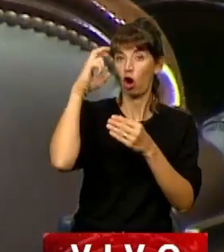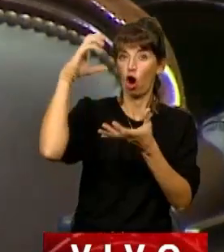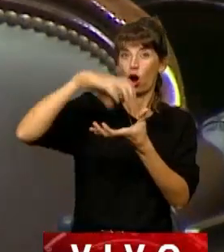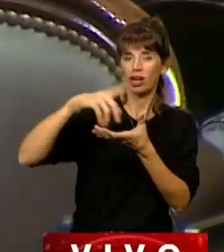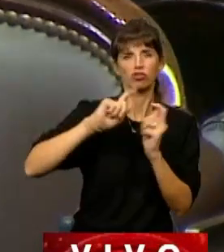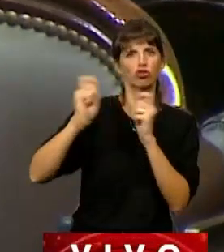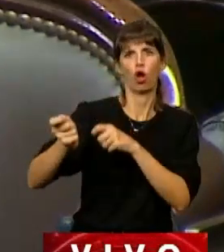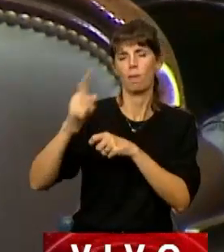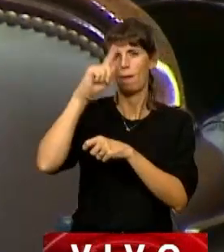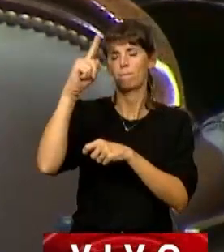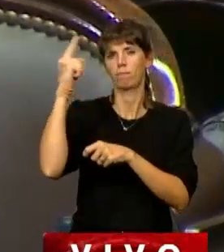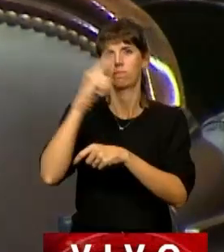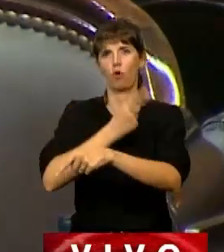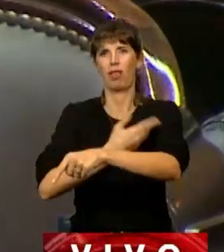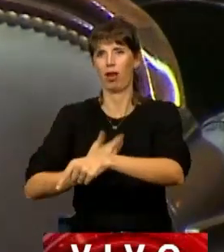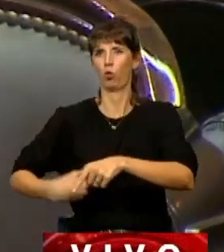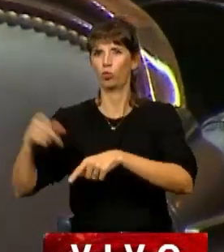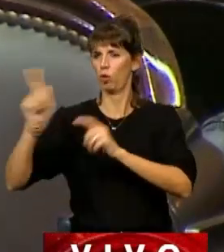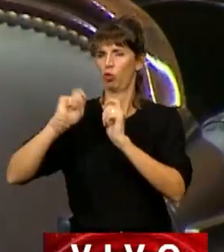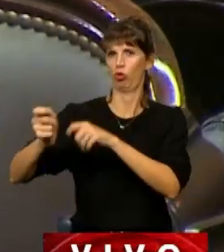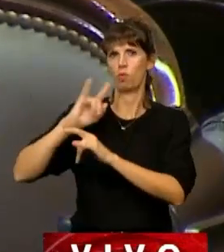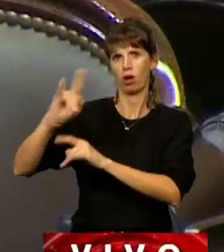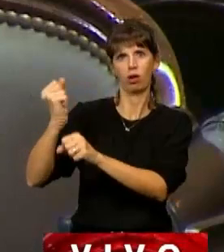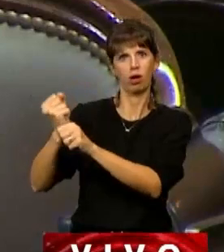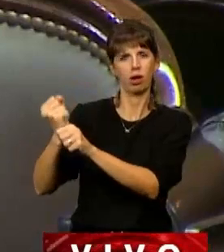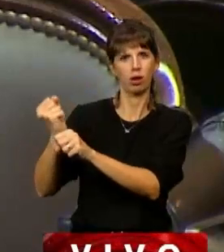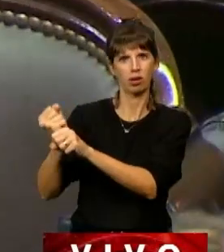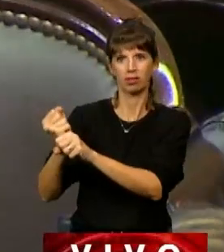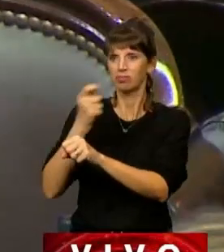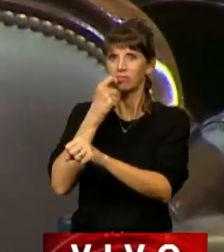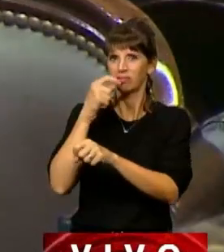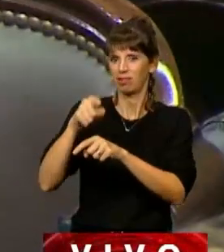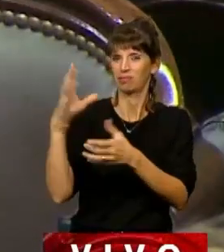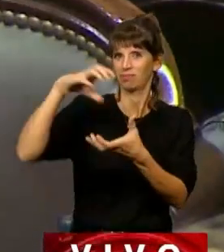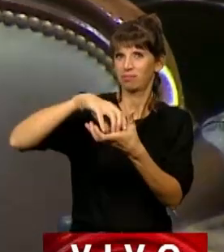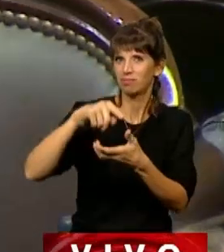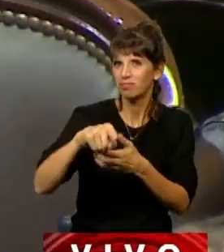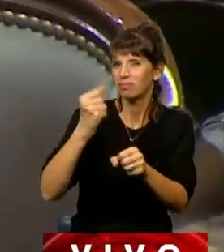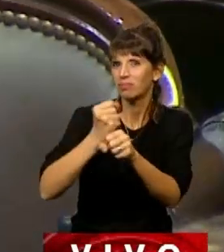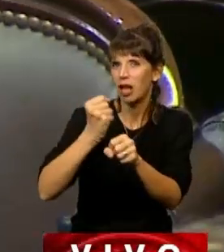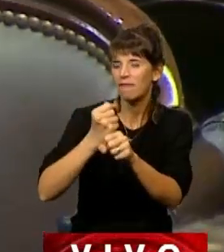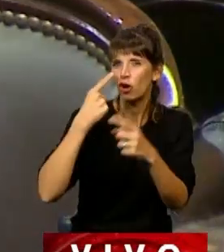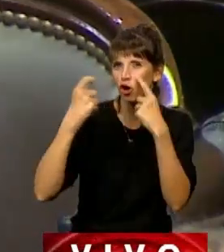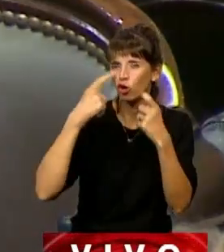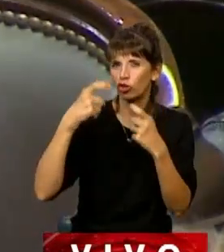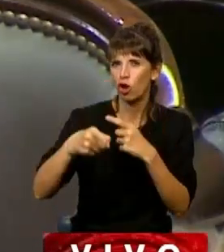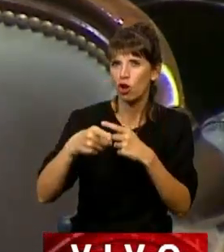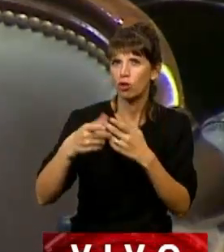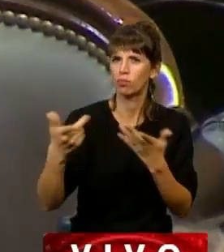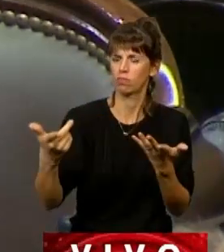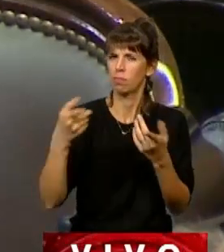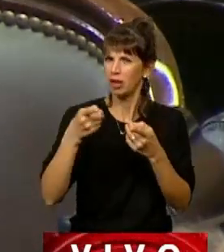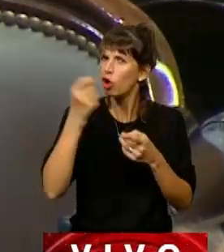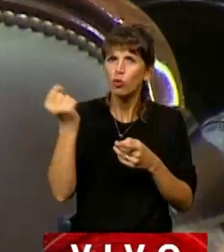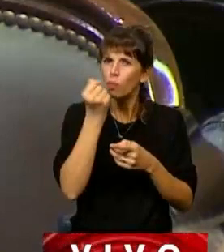el Poder Ejecutivo, en esta agencia específicamente, cuando considero que es una norma, un tema sustancial